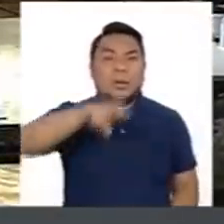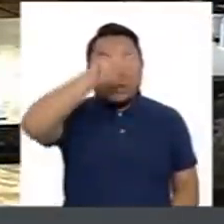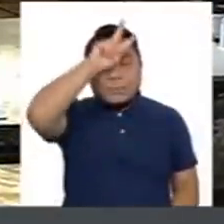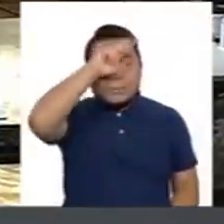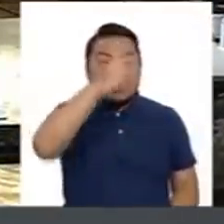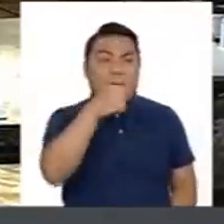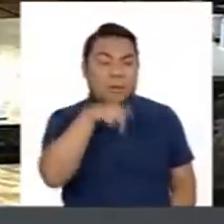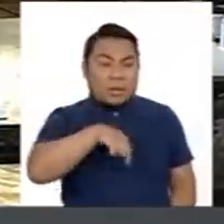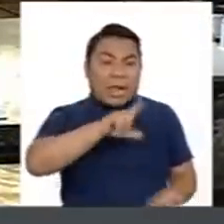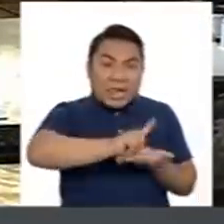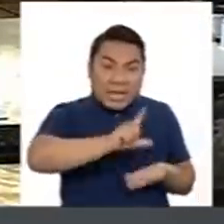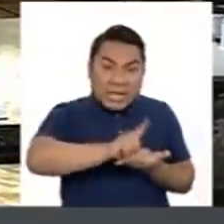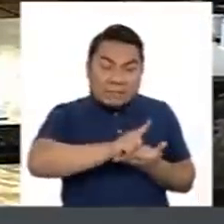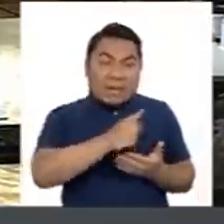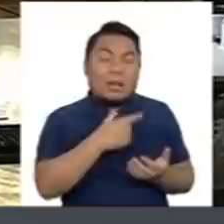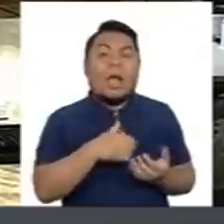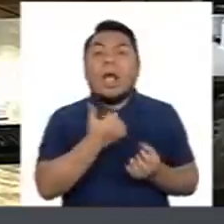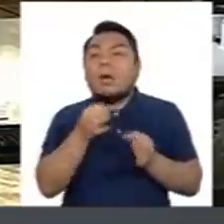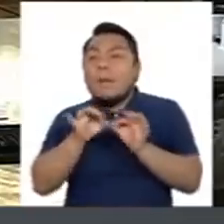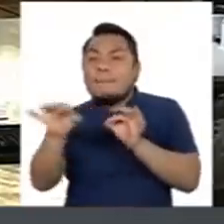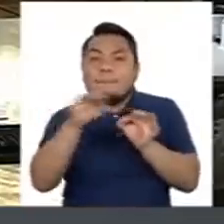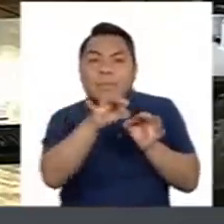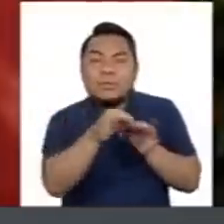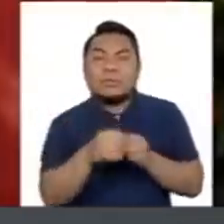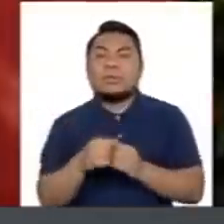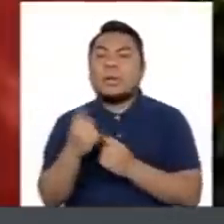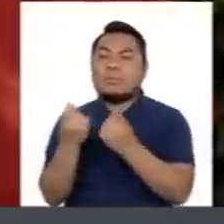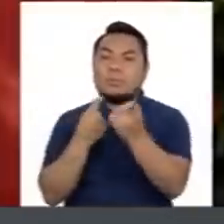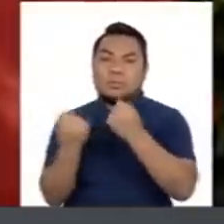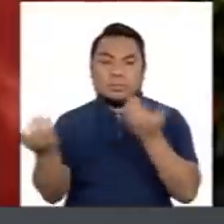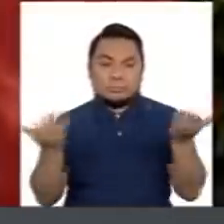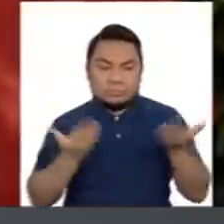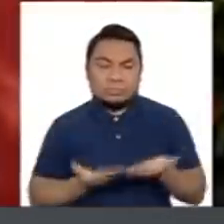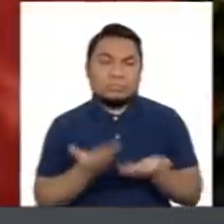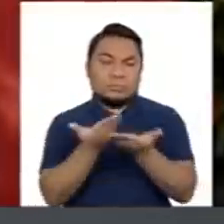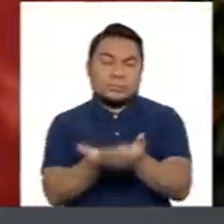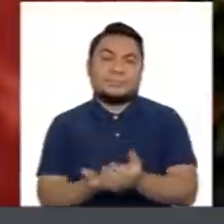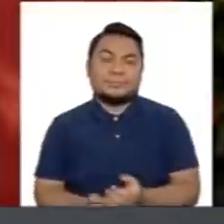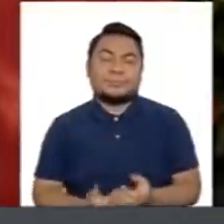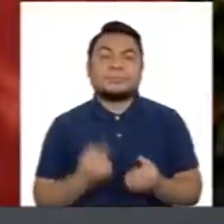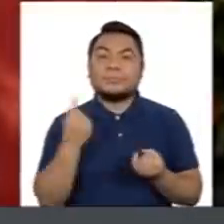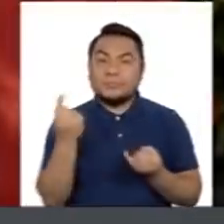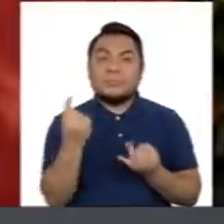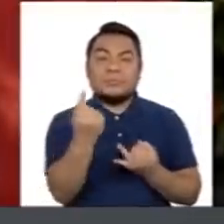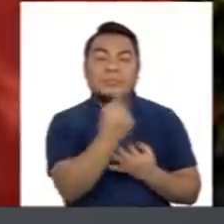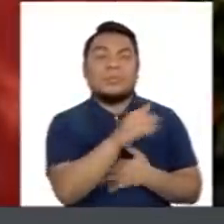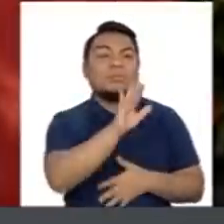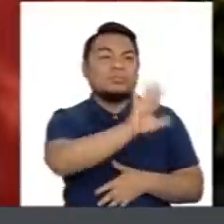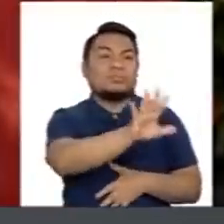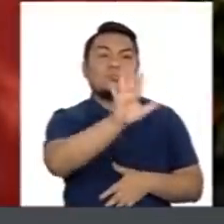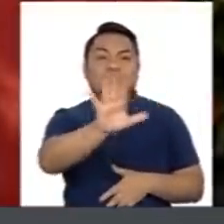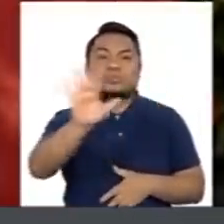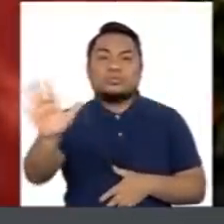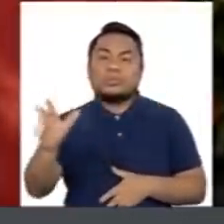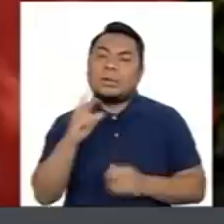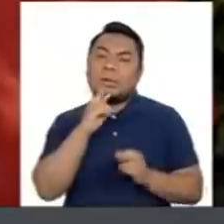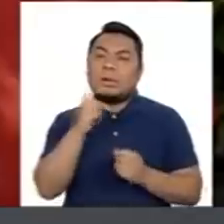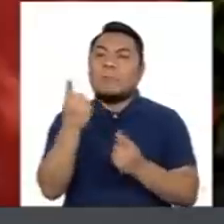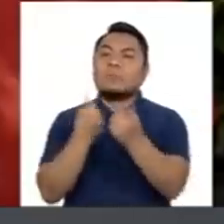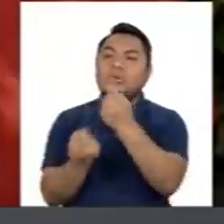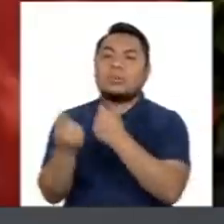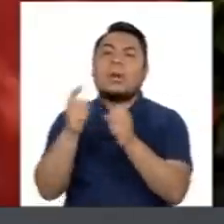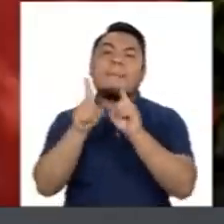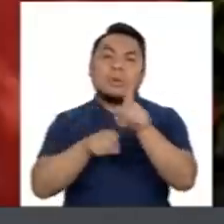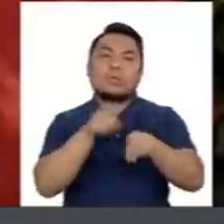nacionales, algunos son de provincias, de regiones, y cada quien desde su óptica óptica hace